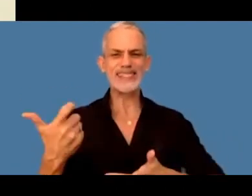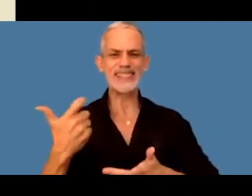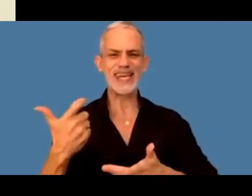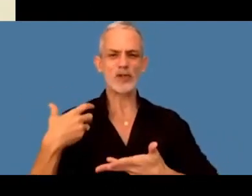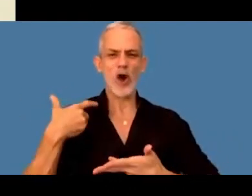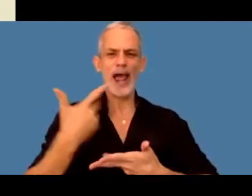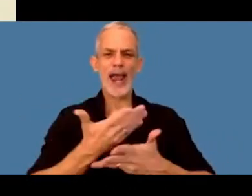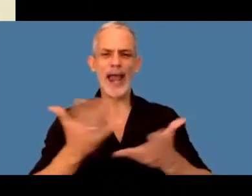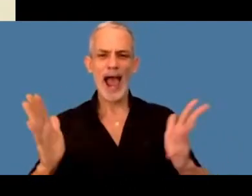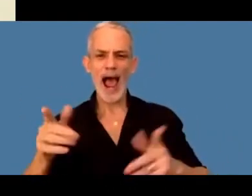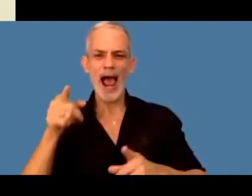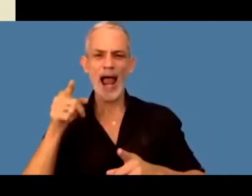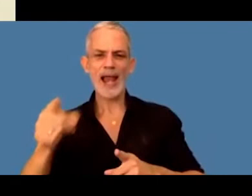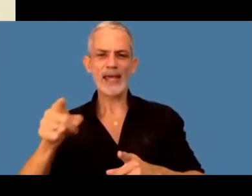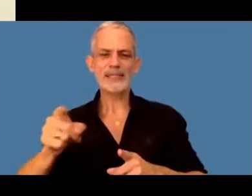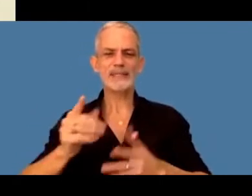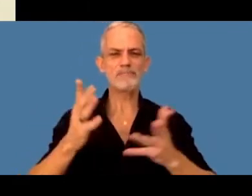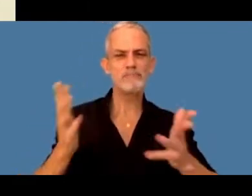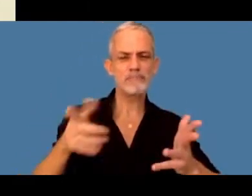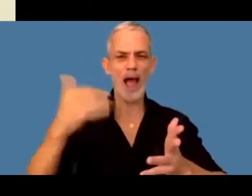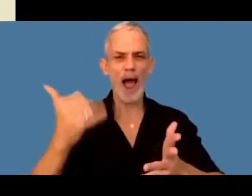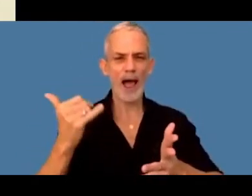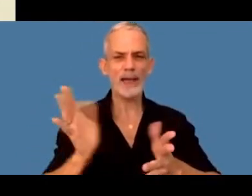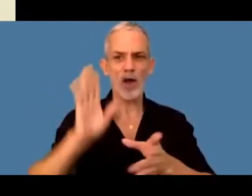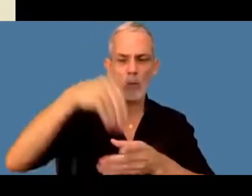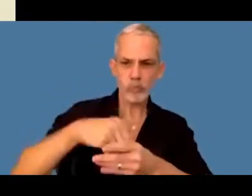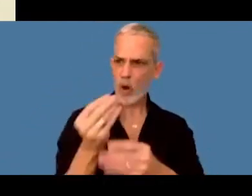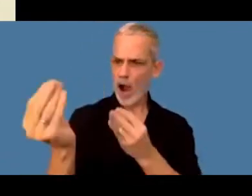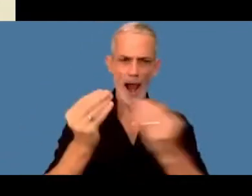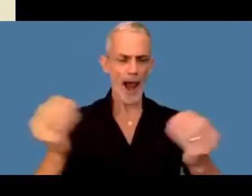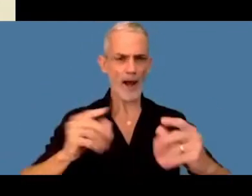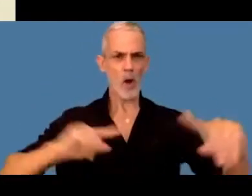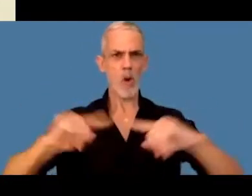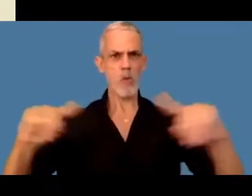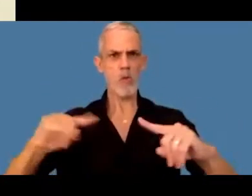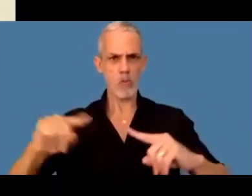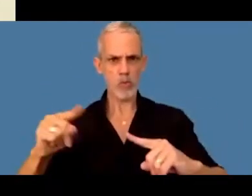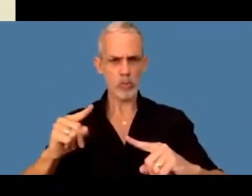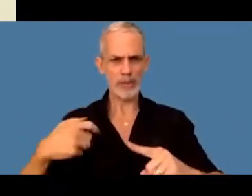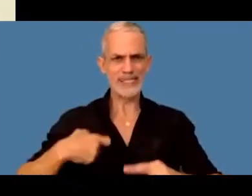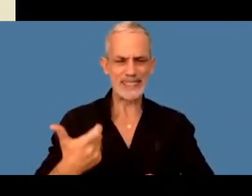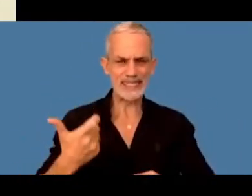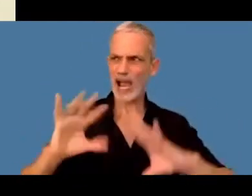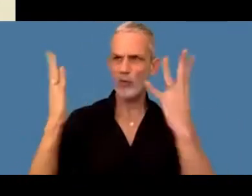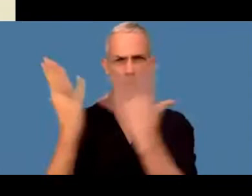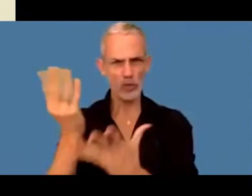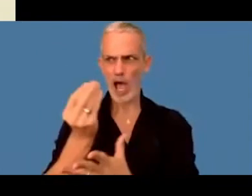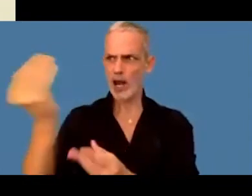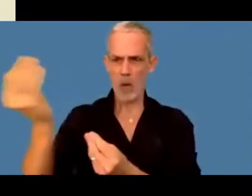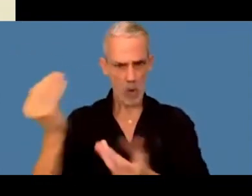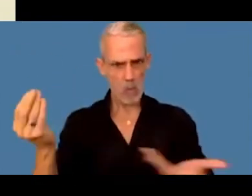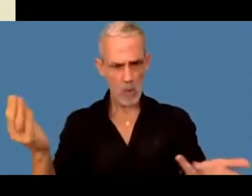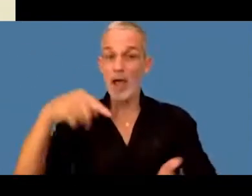de nuestro país participan y hasta tienen cargos de conducción en sindicatos mundiales. Bueno, hoy en día